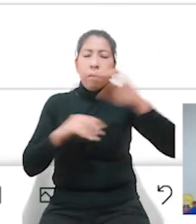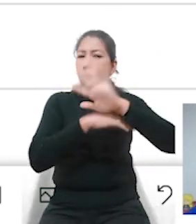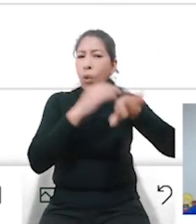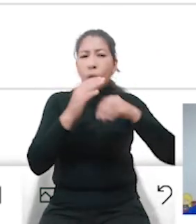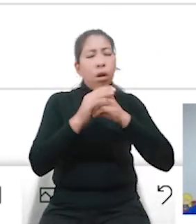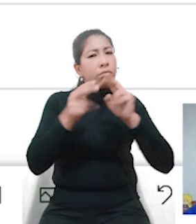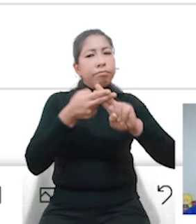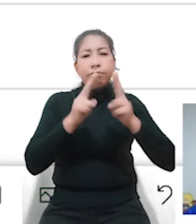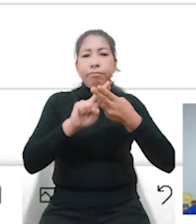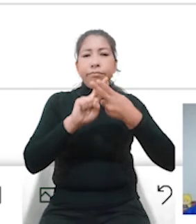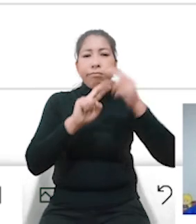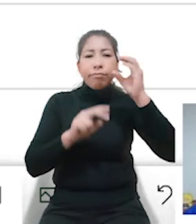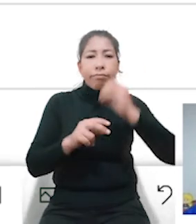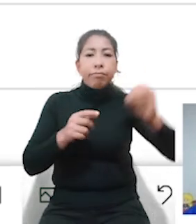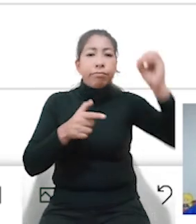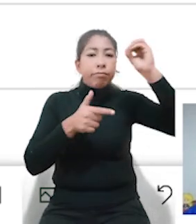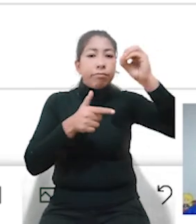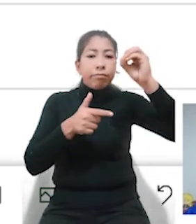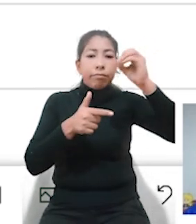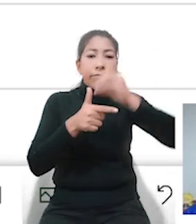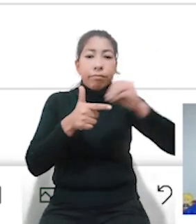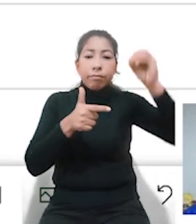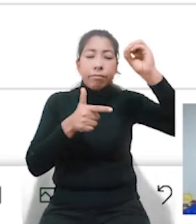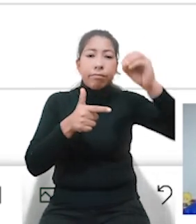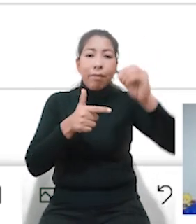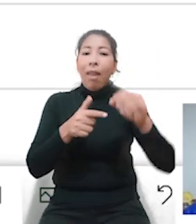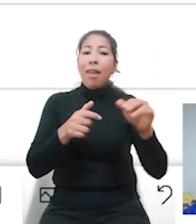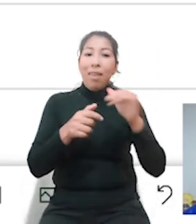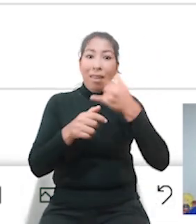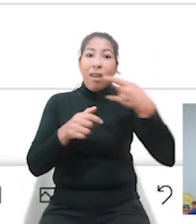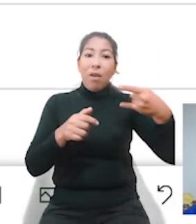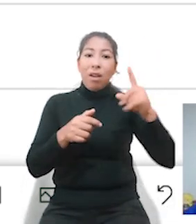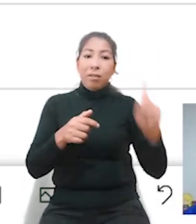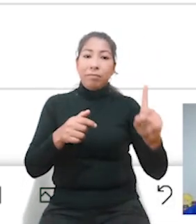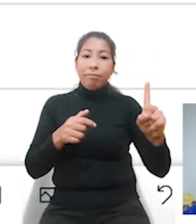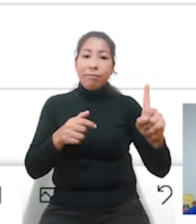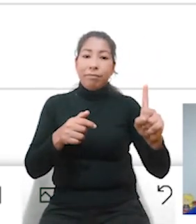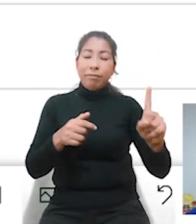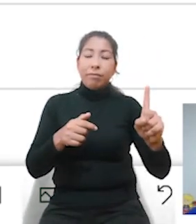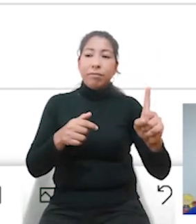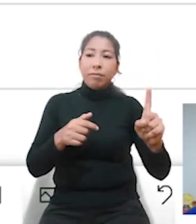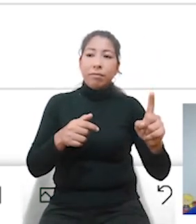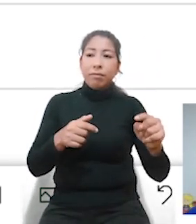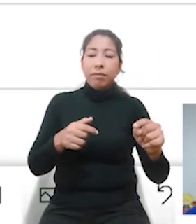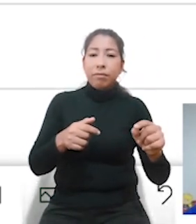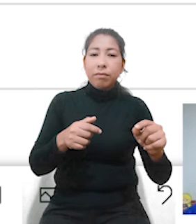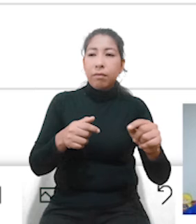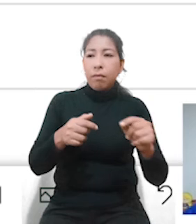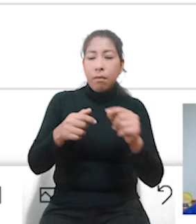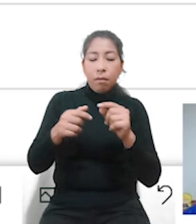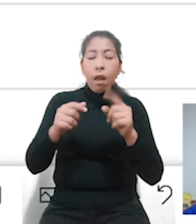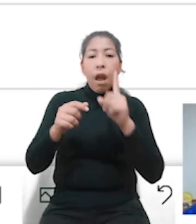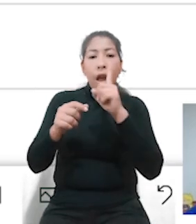a 0. Todo número elevado a 0 da como resultado 1. 1 que está sumando pasa al